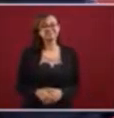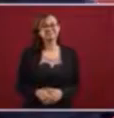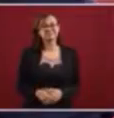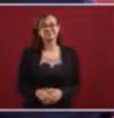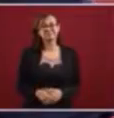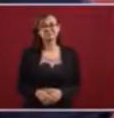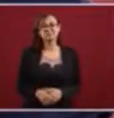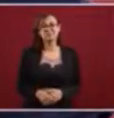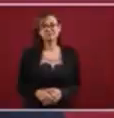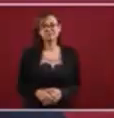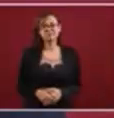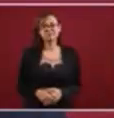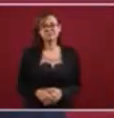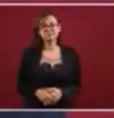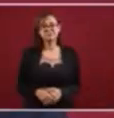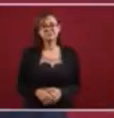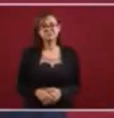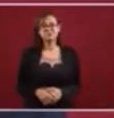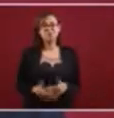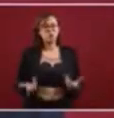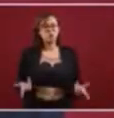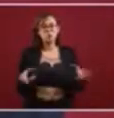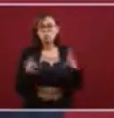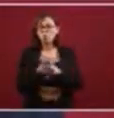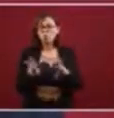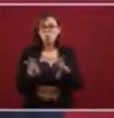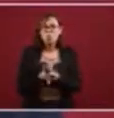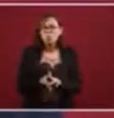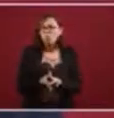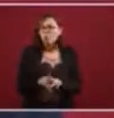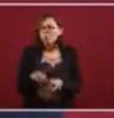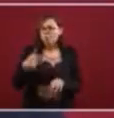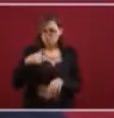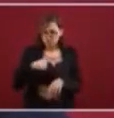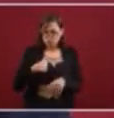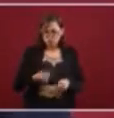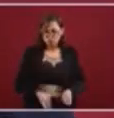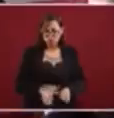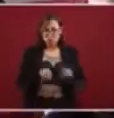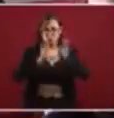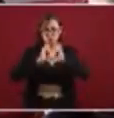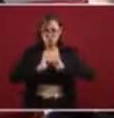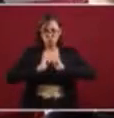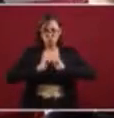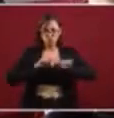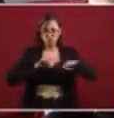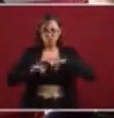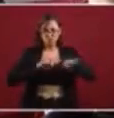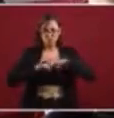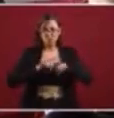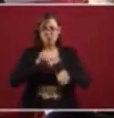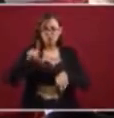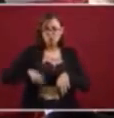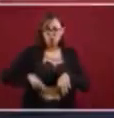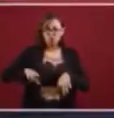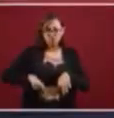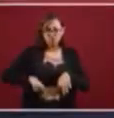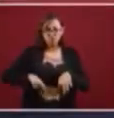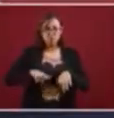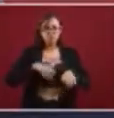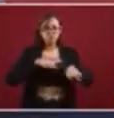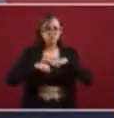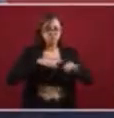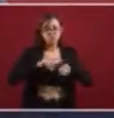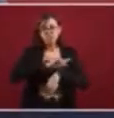va a quedar prohibido de que después de 10 años, o mejor dicho, después de haber trabajado en el